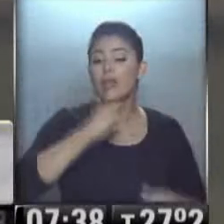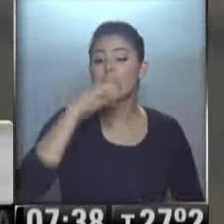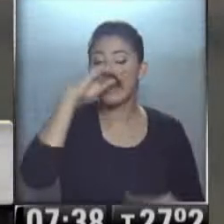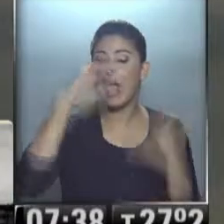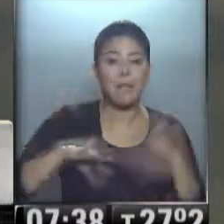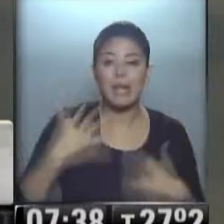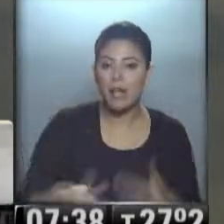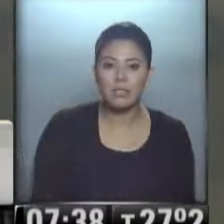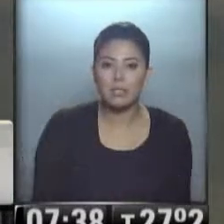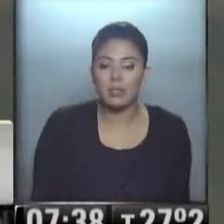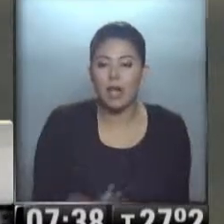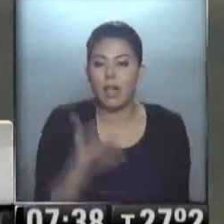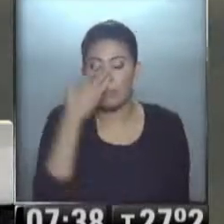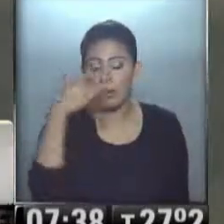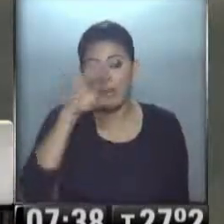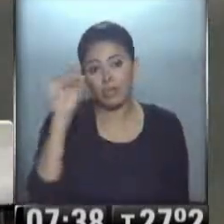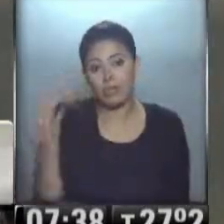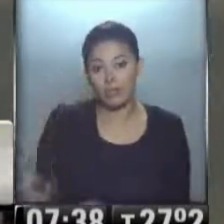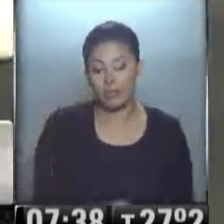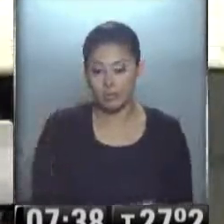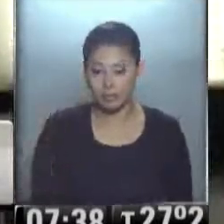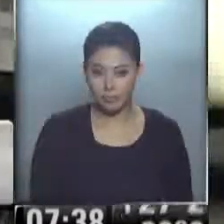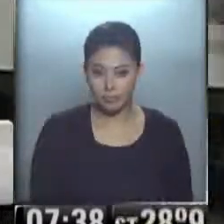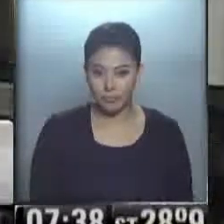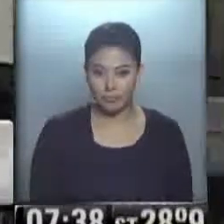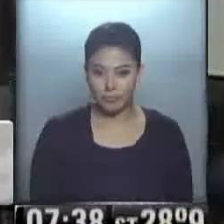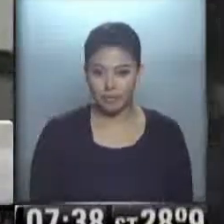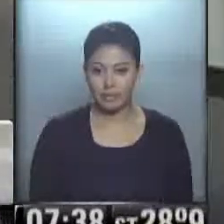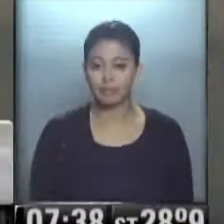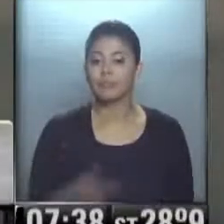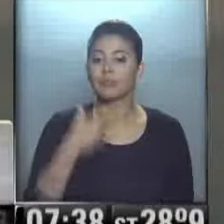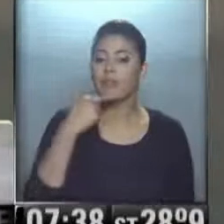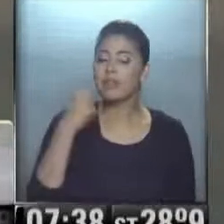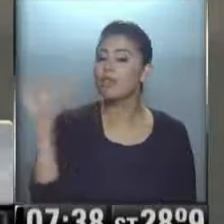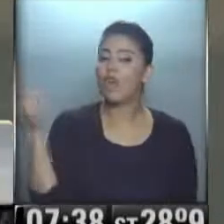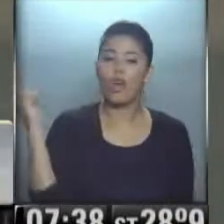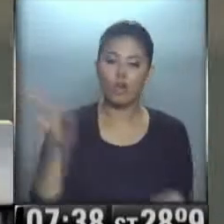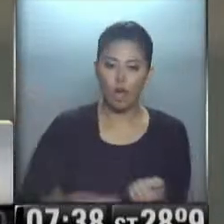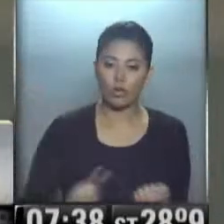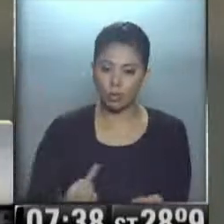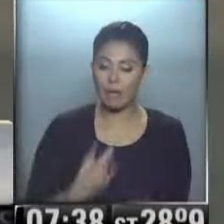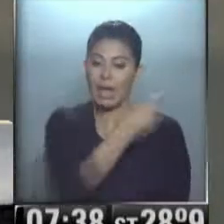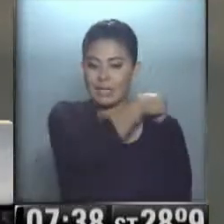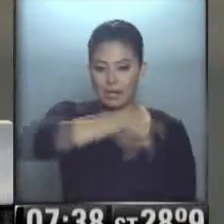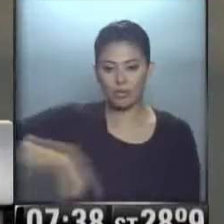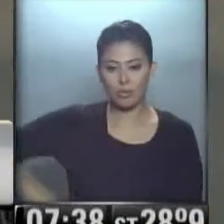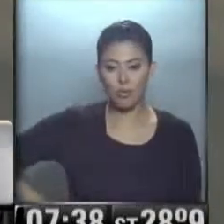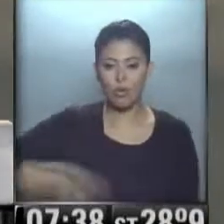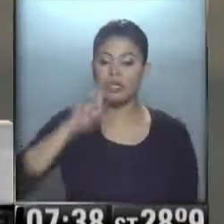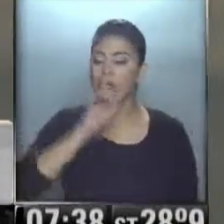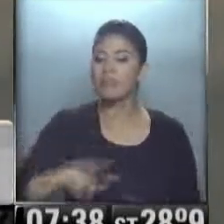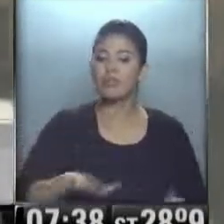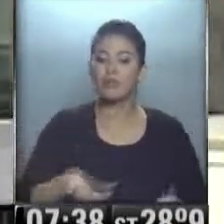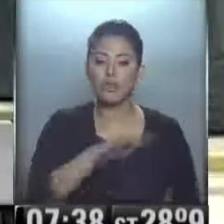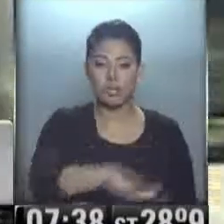emergencia la cosa se puede llegar a complicar aunque ya todos estamos acostumbrados y el cinturón de seguridad y la situación de los